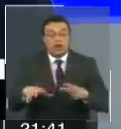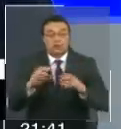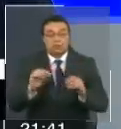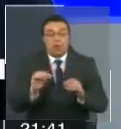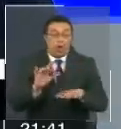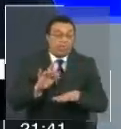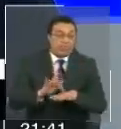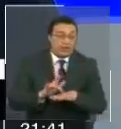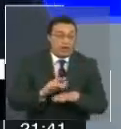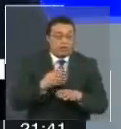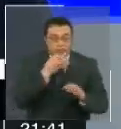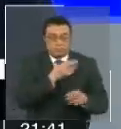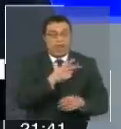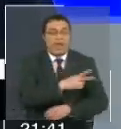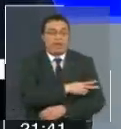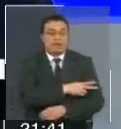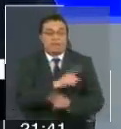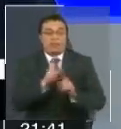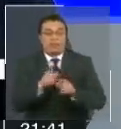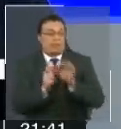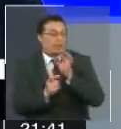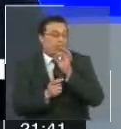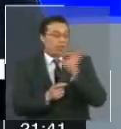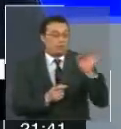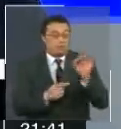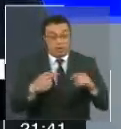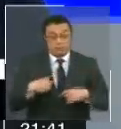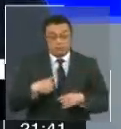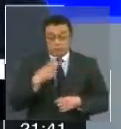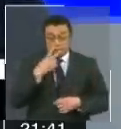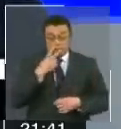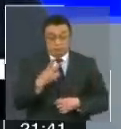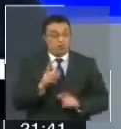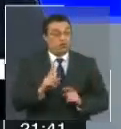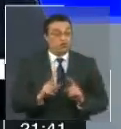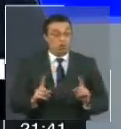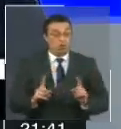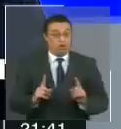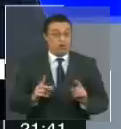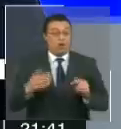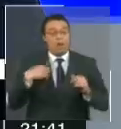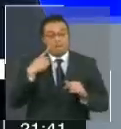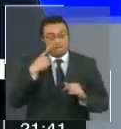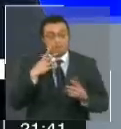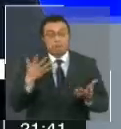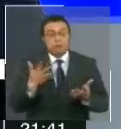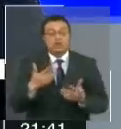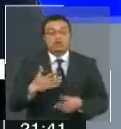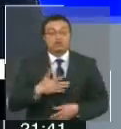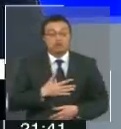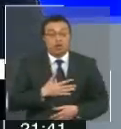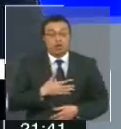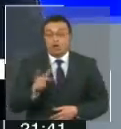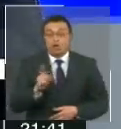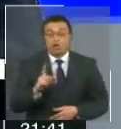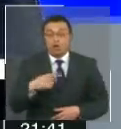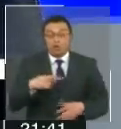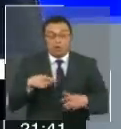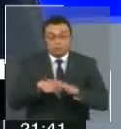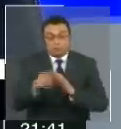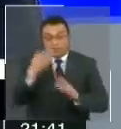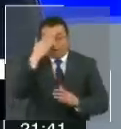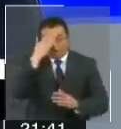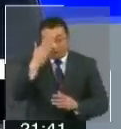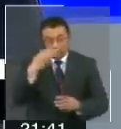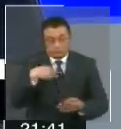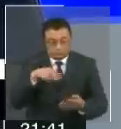poco delicados o no, a las jefaturas correspondientes. A mí no me consta ningún tipo de eso, porque yo no soy el que acusa al frente,